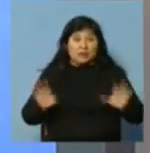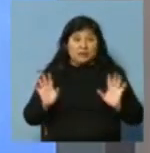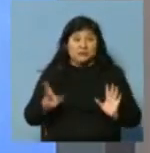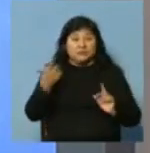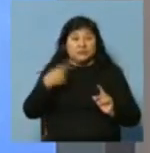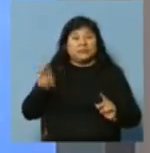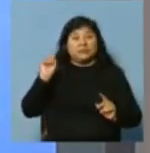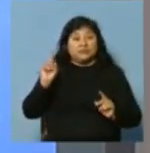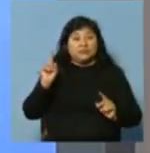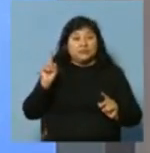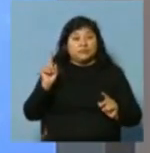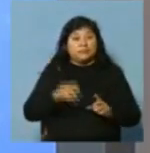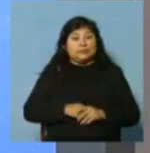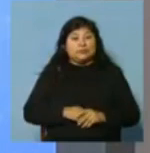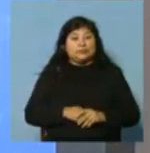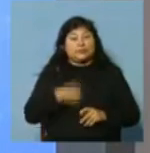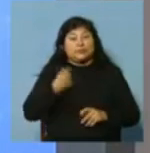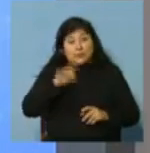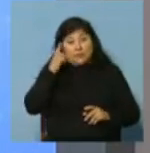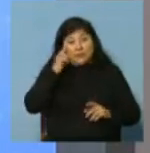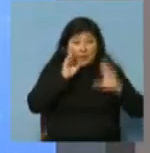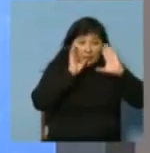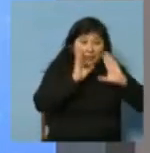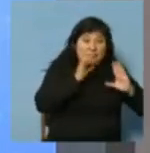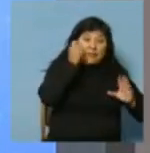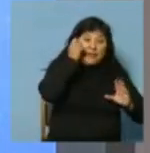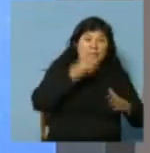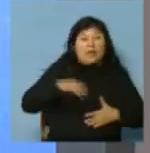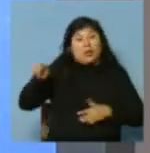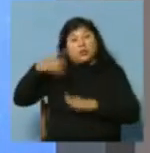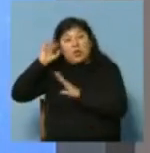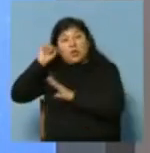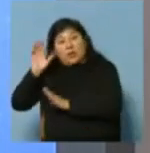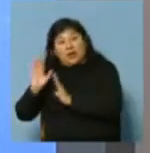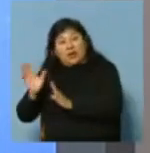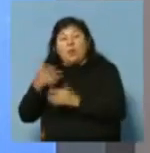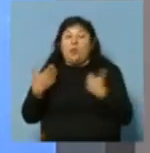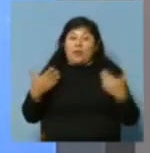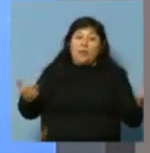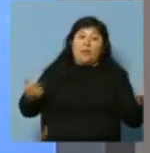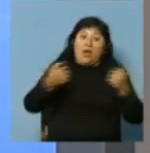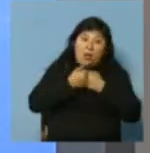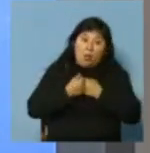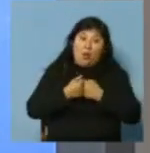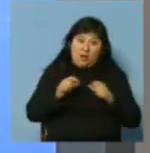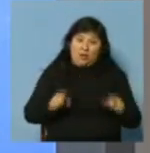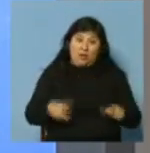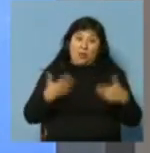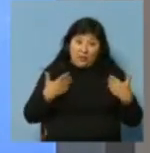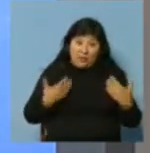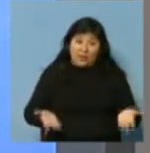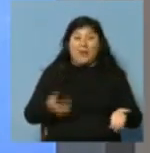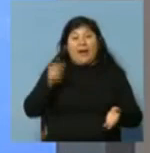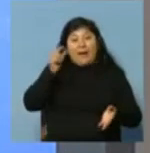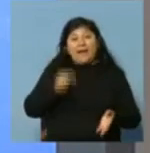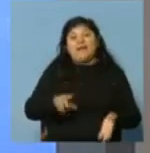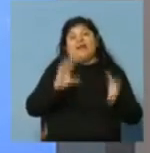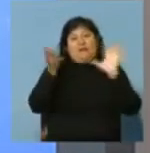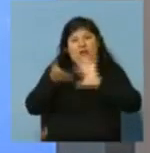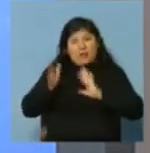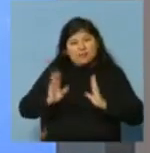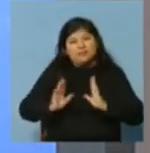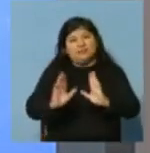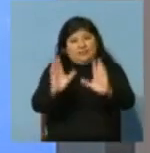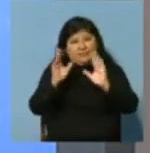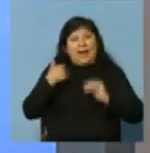por supuesto que sigamos con nuestra idea pero podemos llegar a un acuerdo y es el camino que debe seguir la sociedad la sociedad la